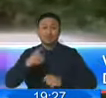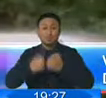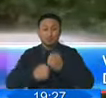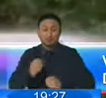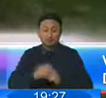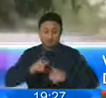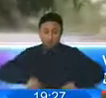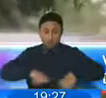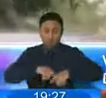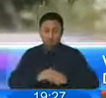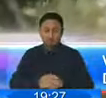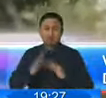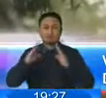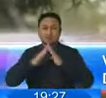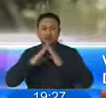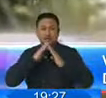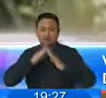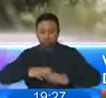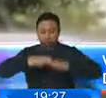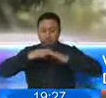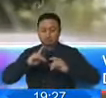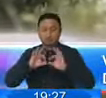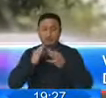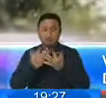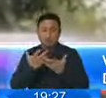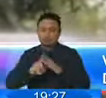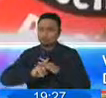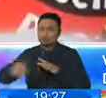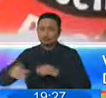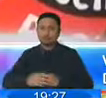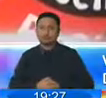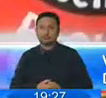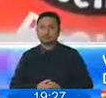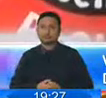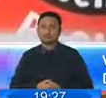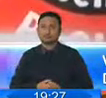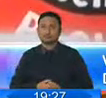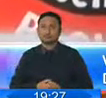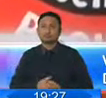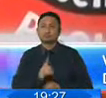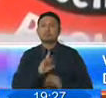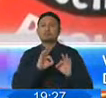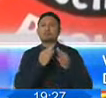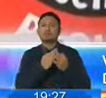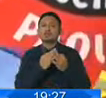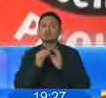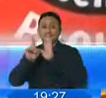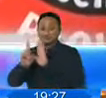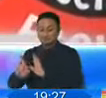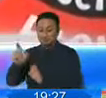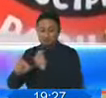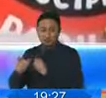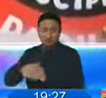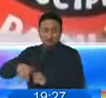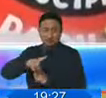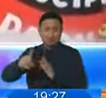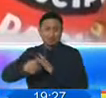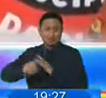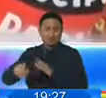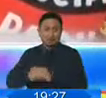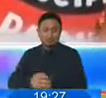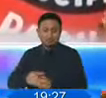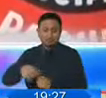el sector, viviendas inundadas y familias evacuadas. Una familia de 6 integrantes fue evacuada y